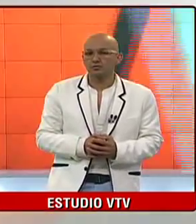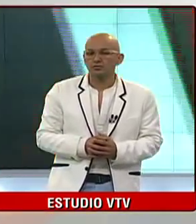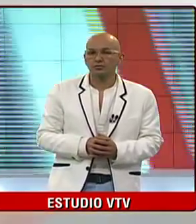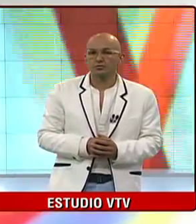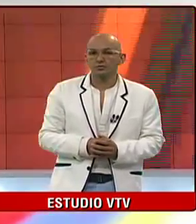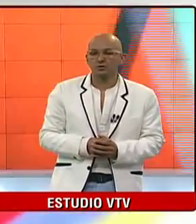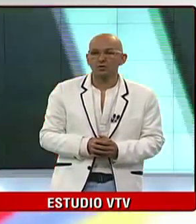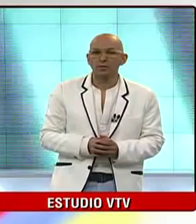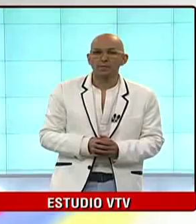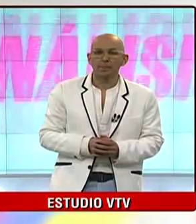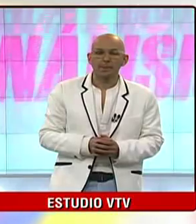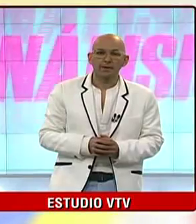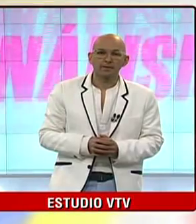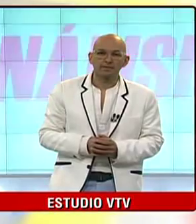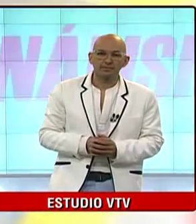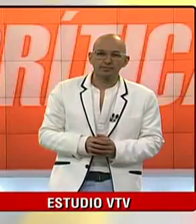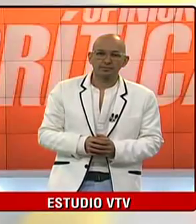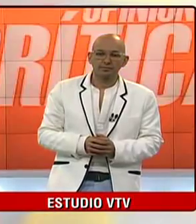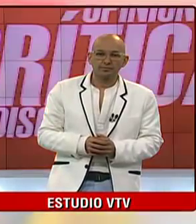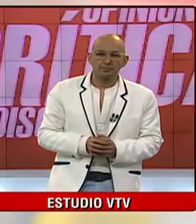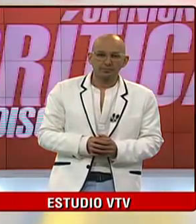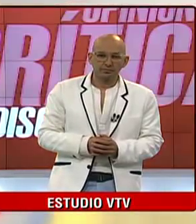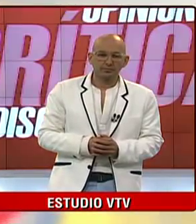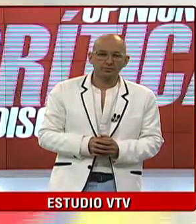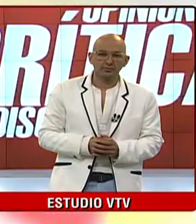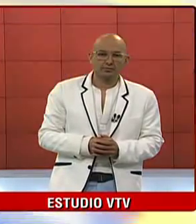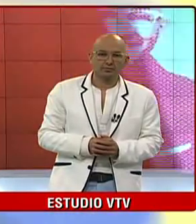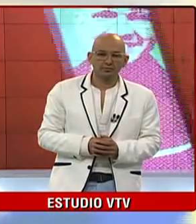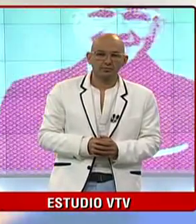para elegir los candidatos y candidatas a la Asamblea Nacional.